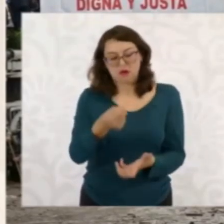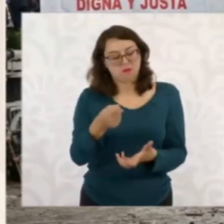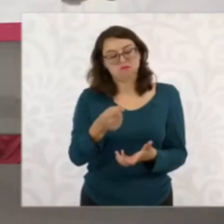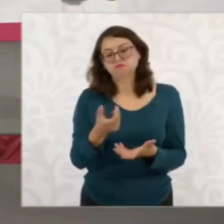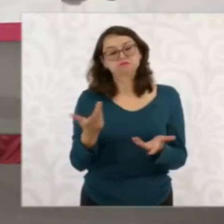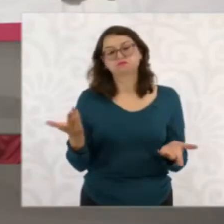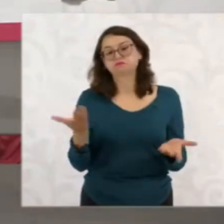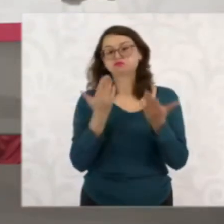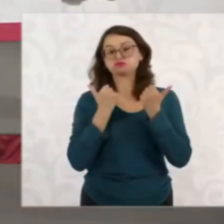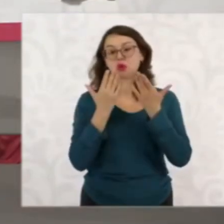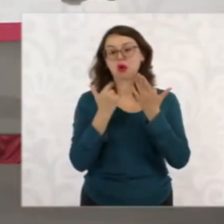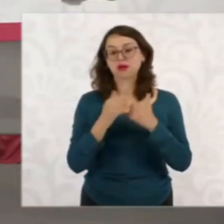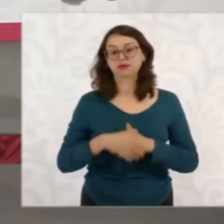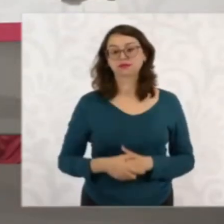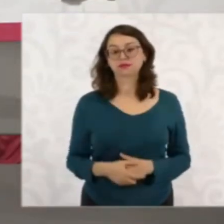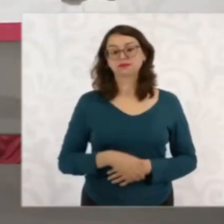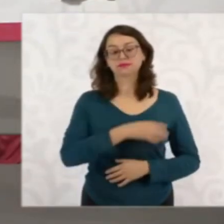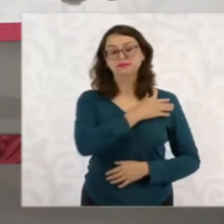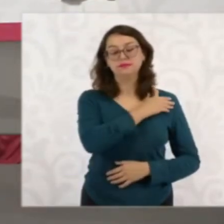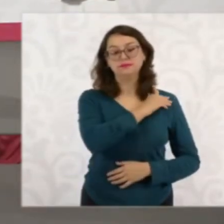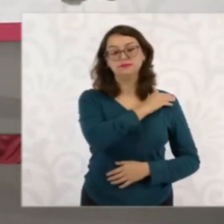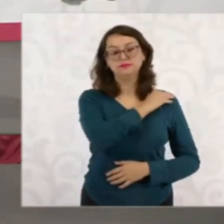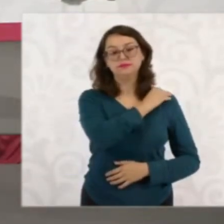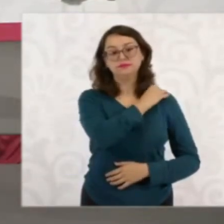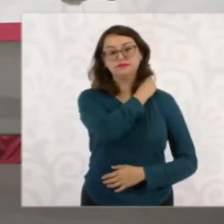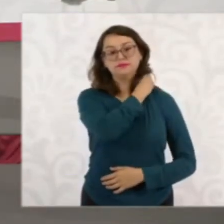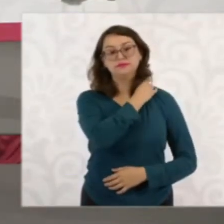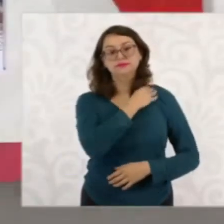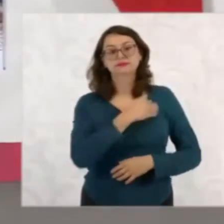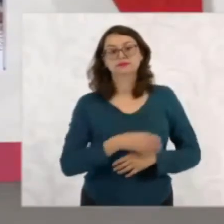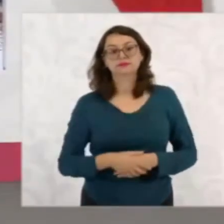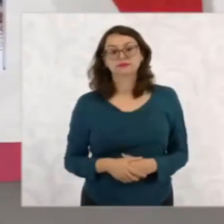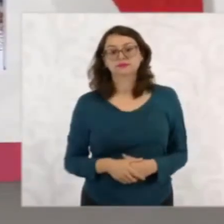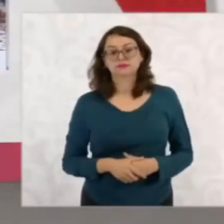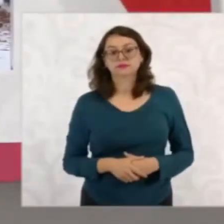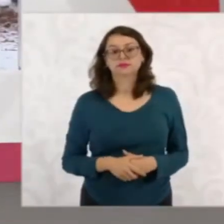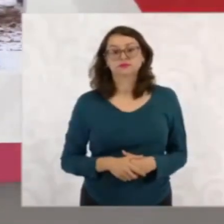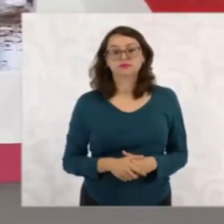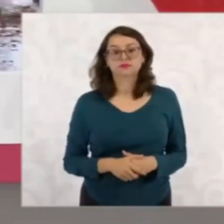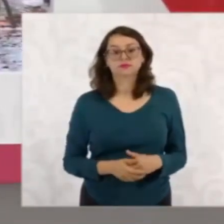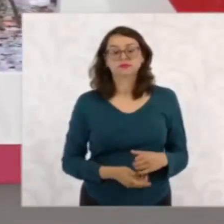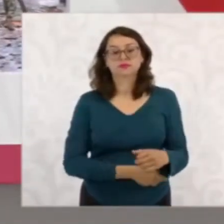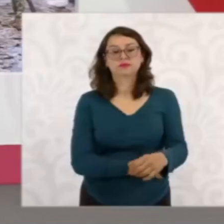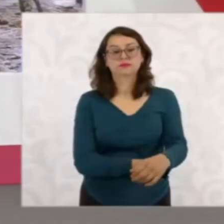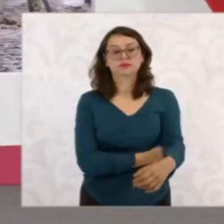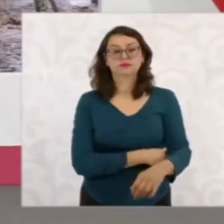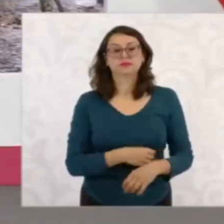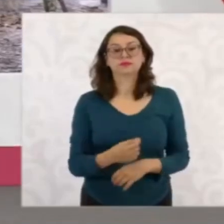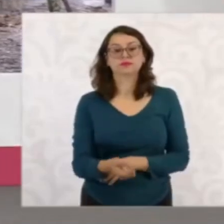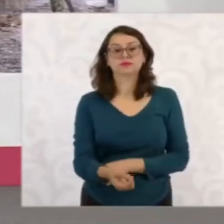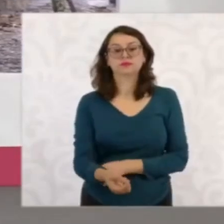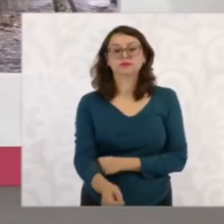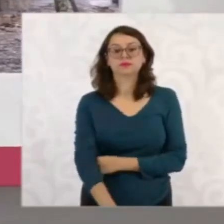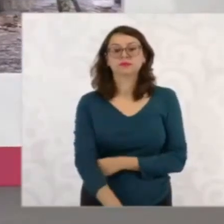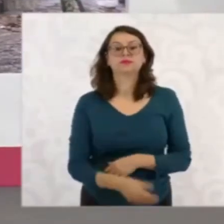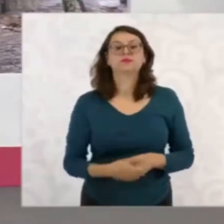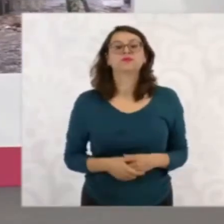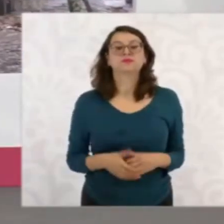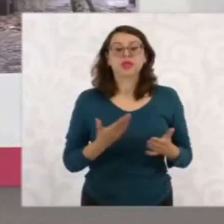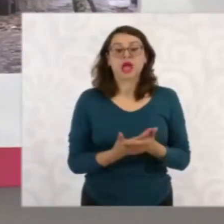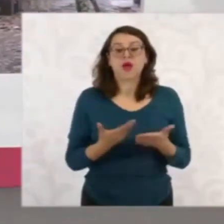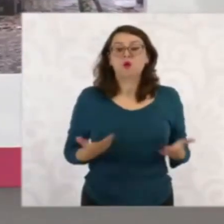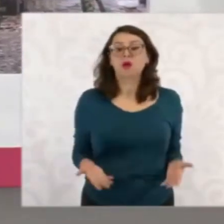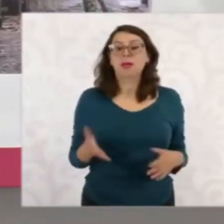presidenta Claudia. Aquí vemos que hay un gasto más moderado y ahorita aparte que se reacciona con más tiempo y además